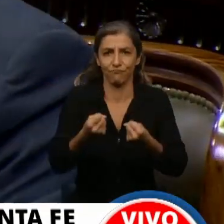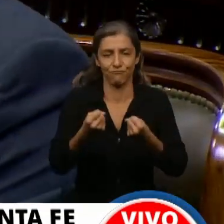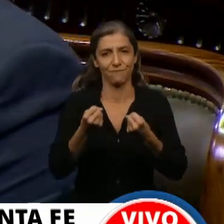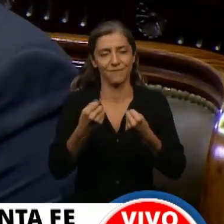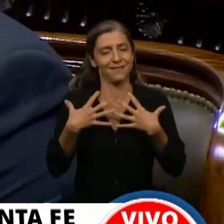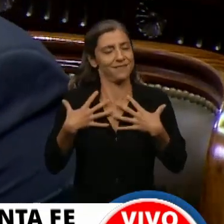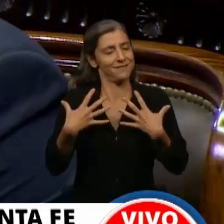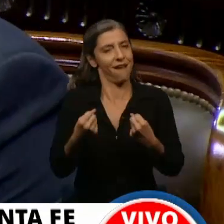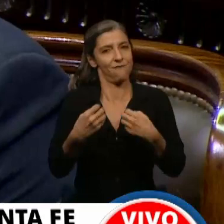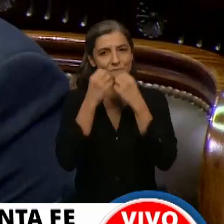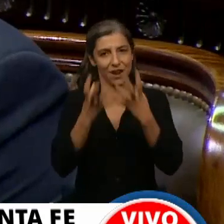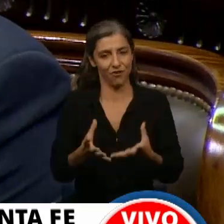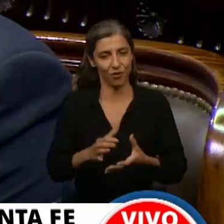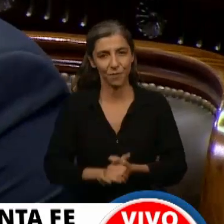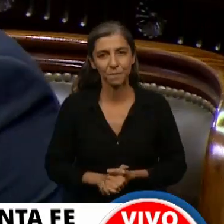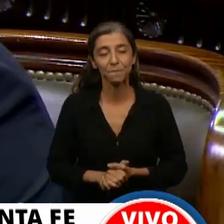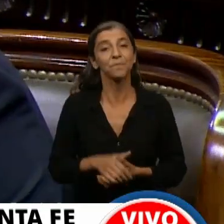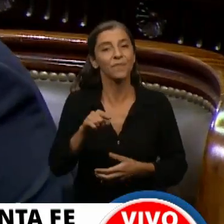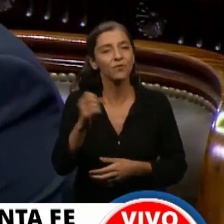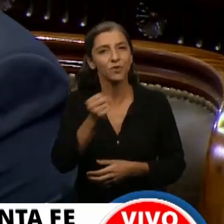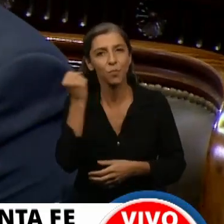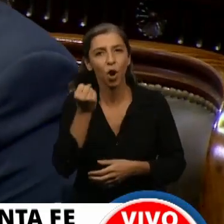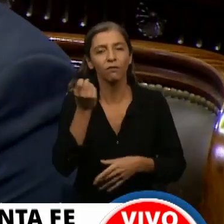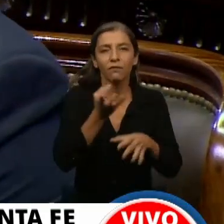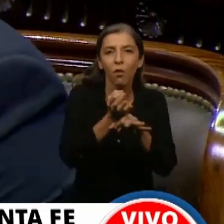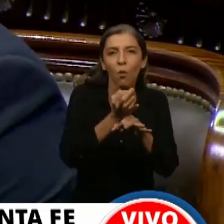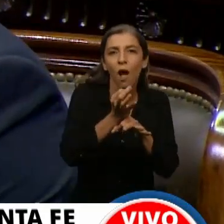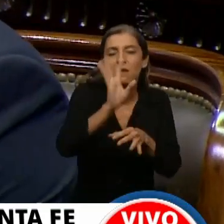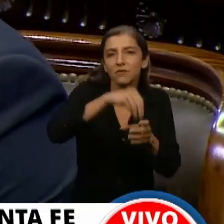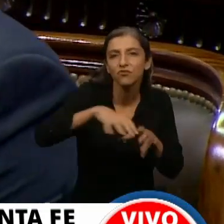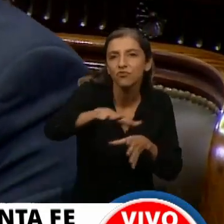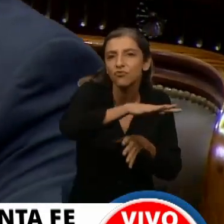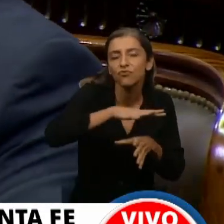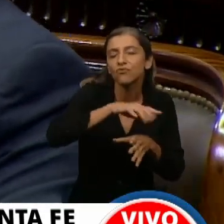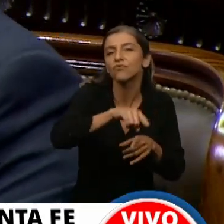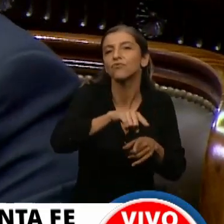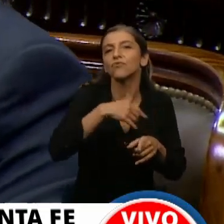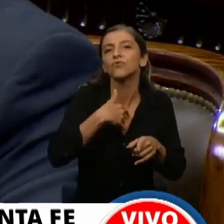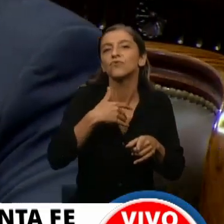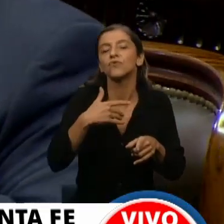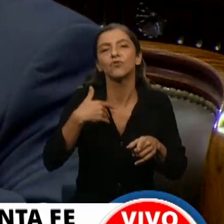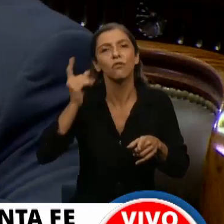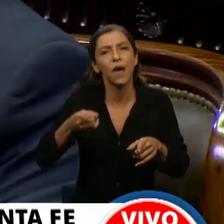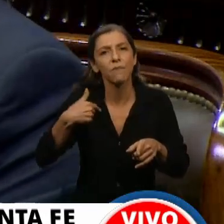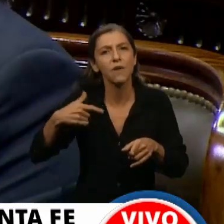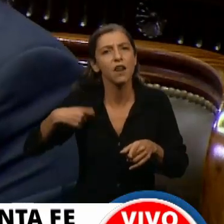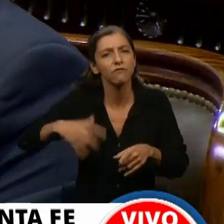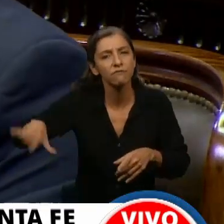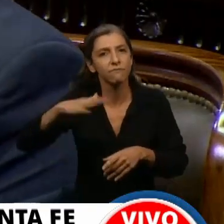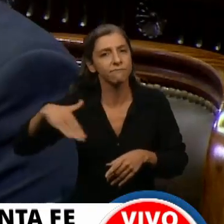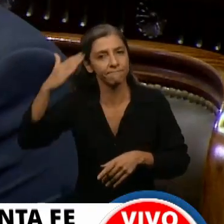camino en el ámbito de la educación, en el ámbito de la concientización, de la